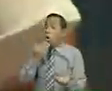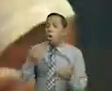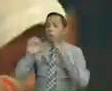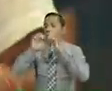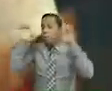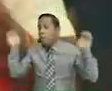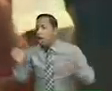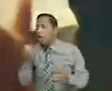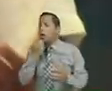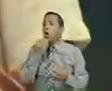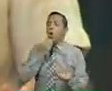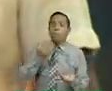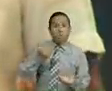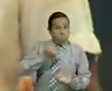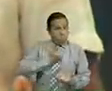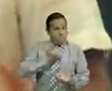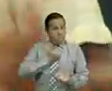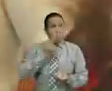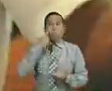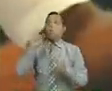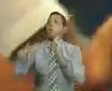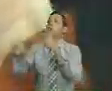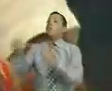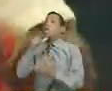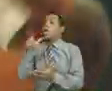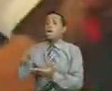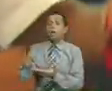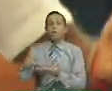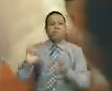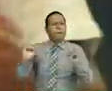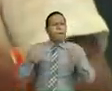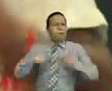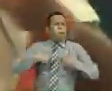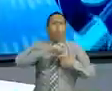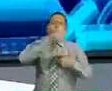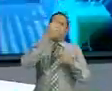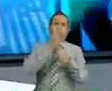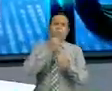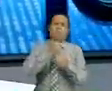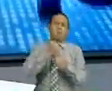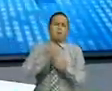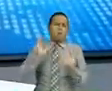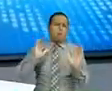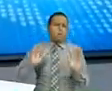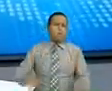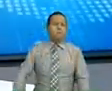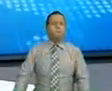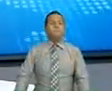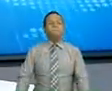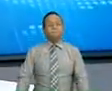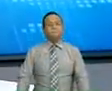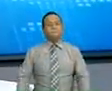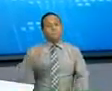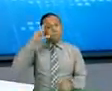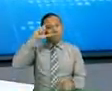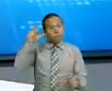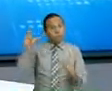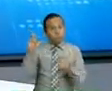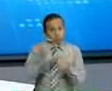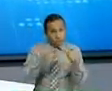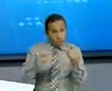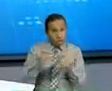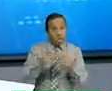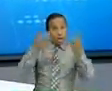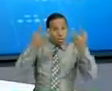prefecto sale a cotizar? Informó Charlie Pisa. Y bien, la Fiscalía General del Estado investiga